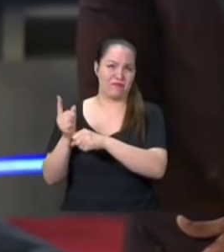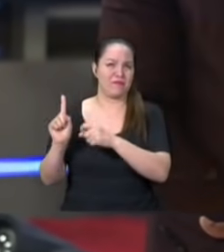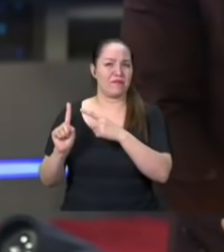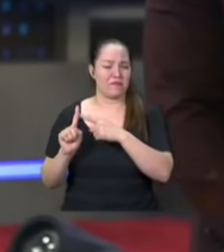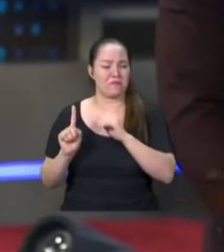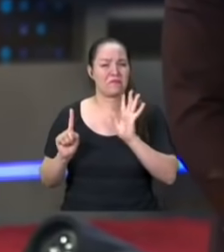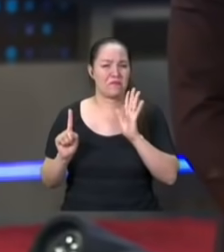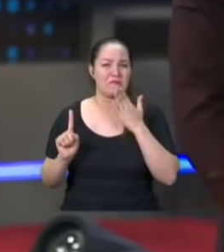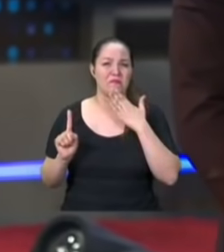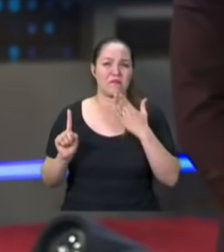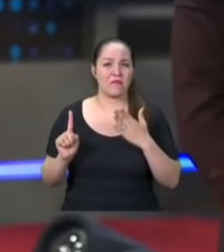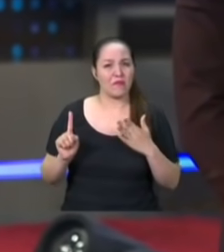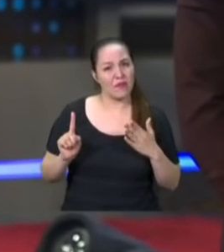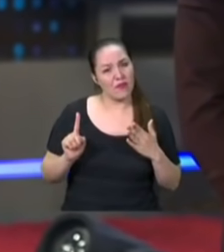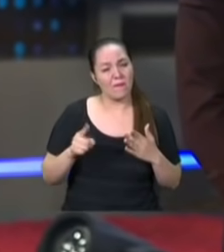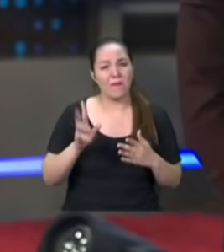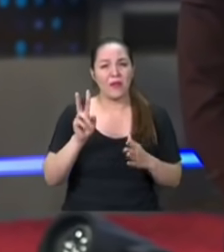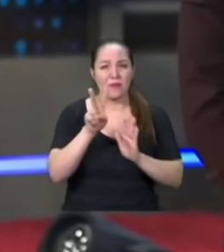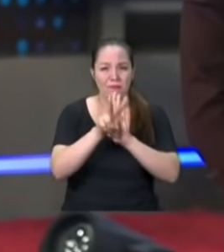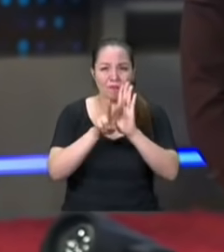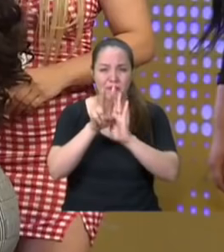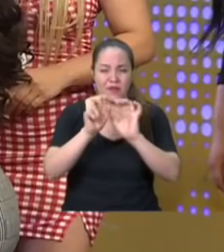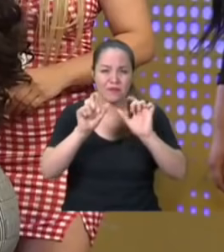¿Cuál? Quiero primero que vean este video.